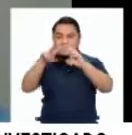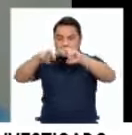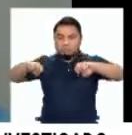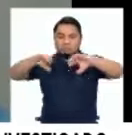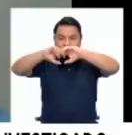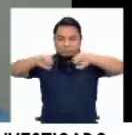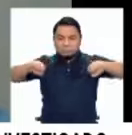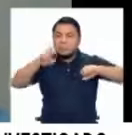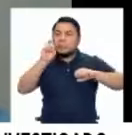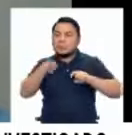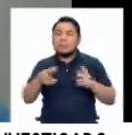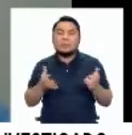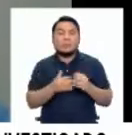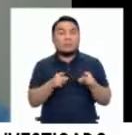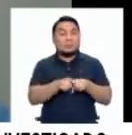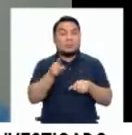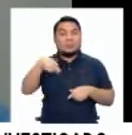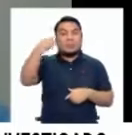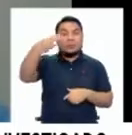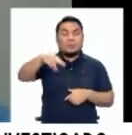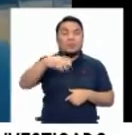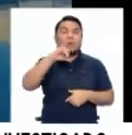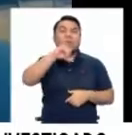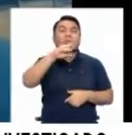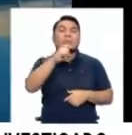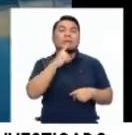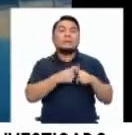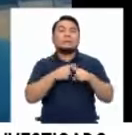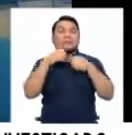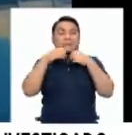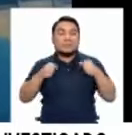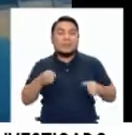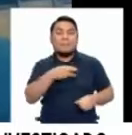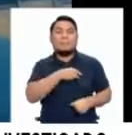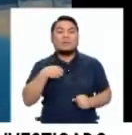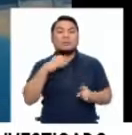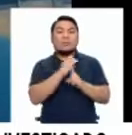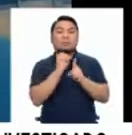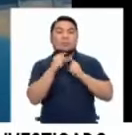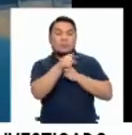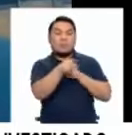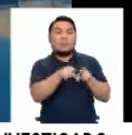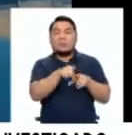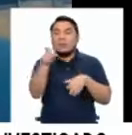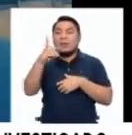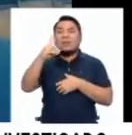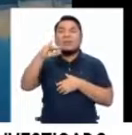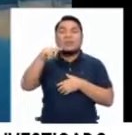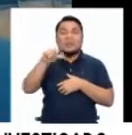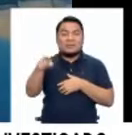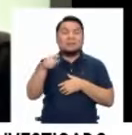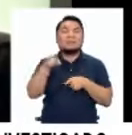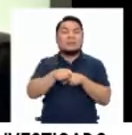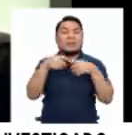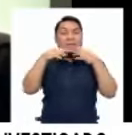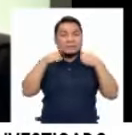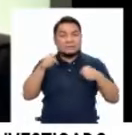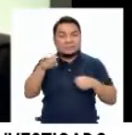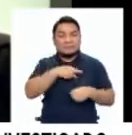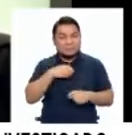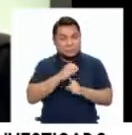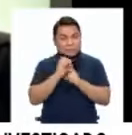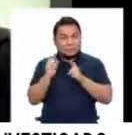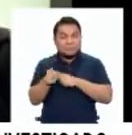Para este martes, la comisión ha citado a Jorge Apolonio, ex secretario general del Ministerio de Cultura, Diana Tamashiro, secretaria del mismo sector,